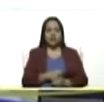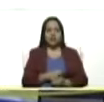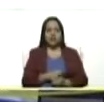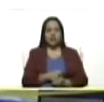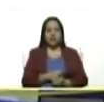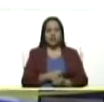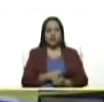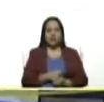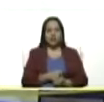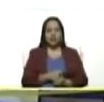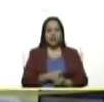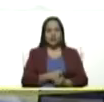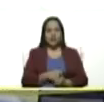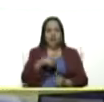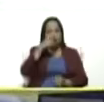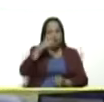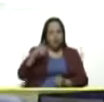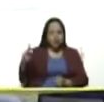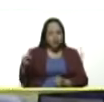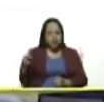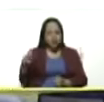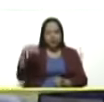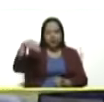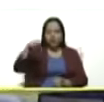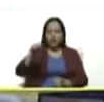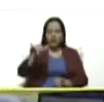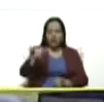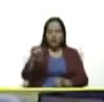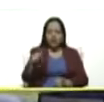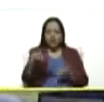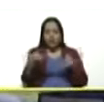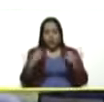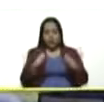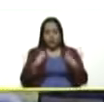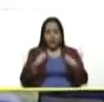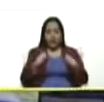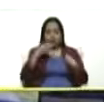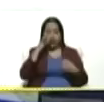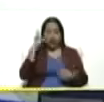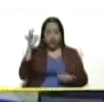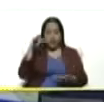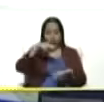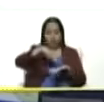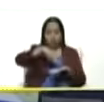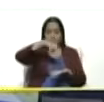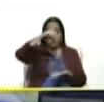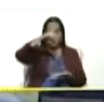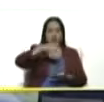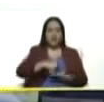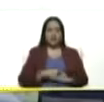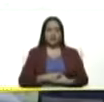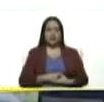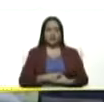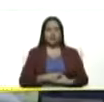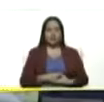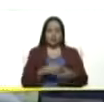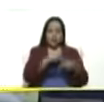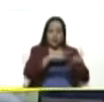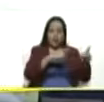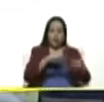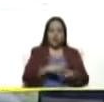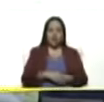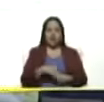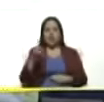¿Cómo es? De los pueblos mayas en París. Correcto. Damián, Alejandro